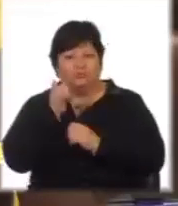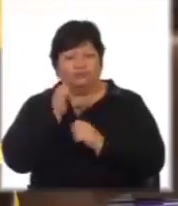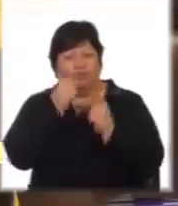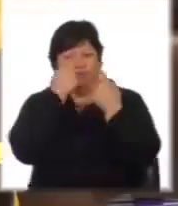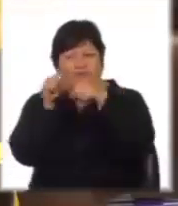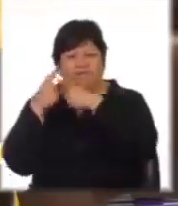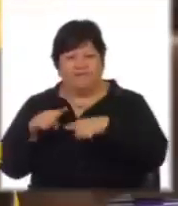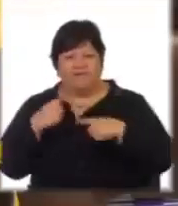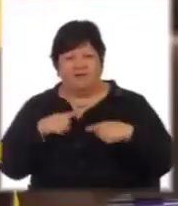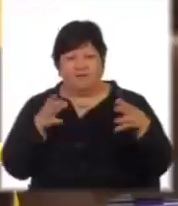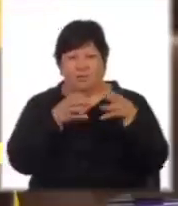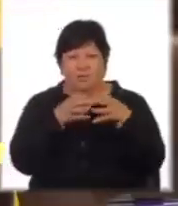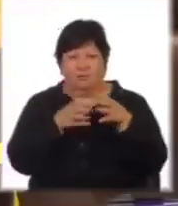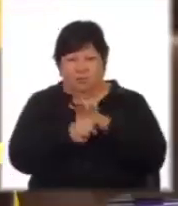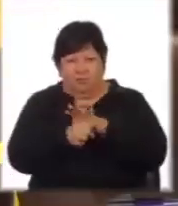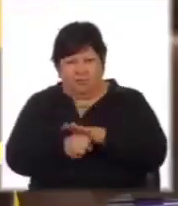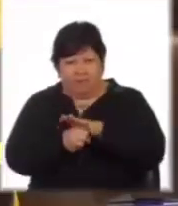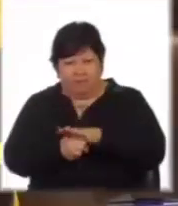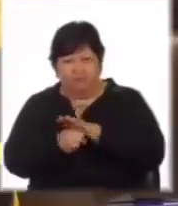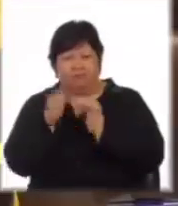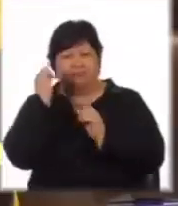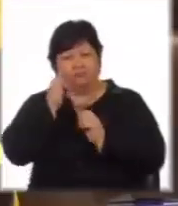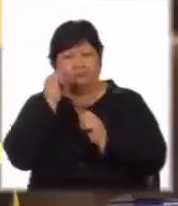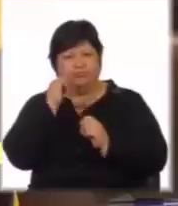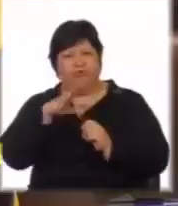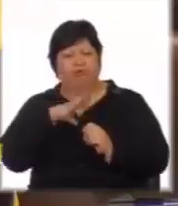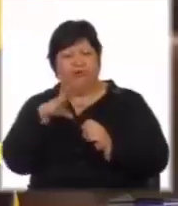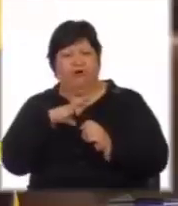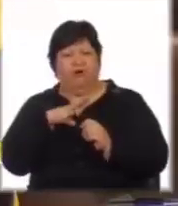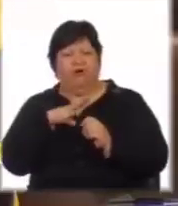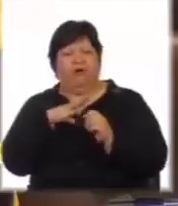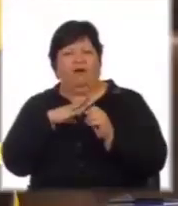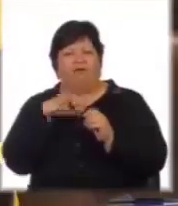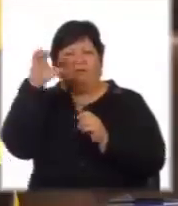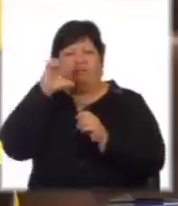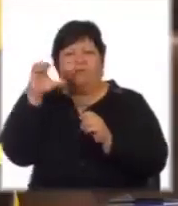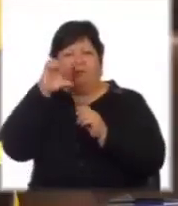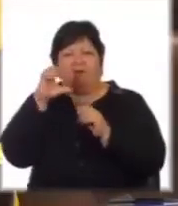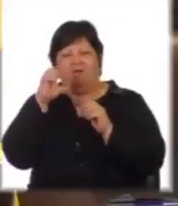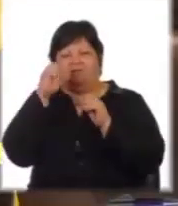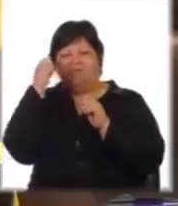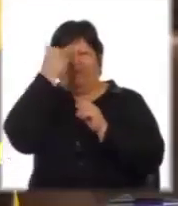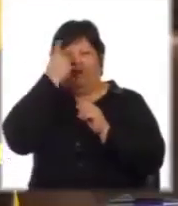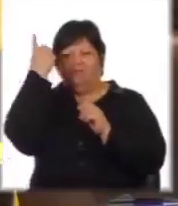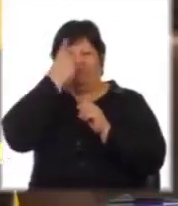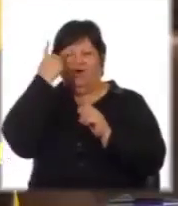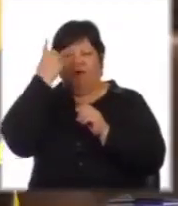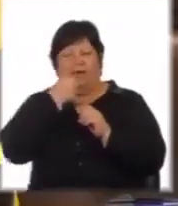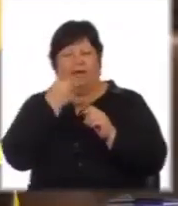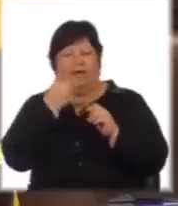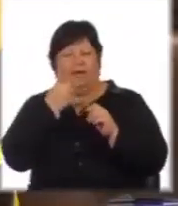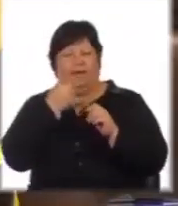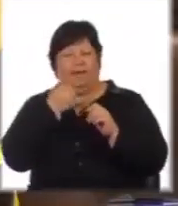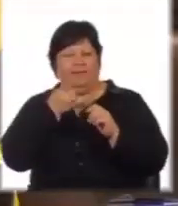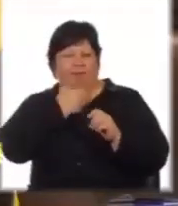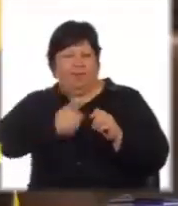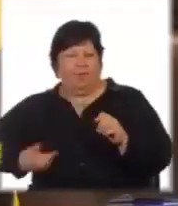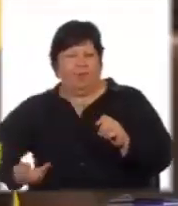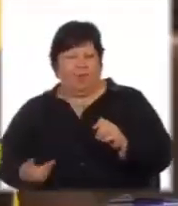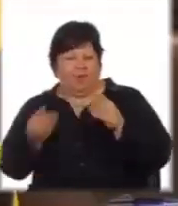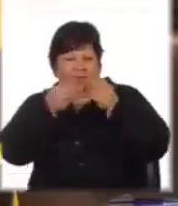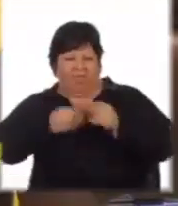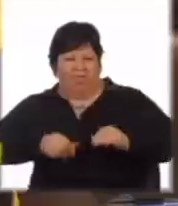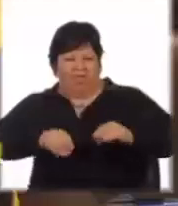de presión. Grupos de presión de las grandes multinacionales, grupos de presión de los terratenientes, grupos de